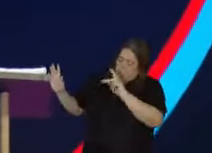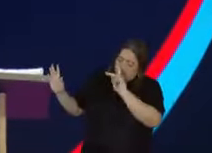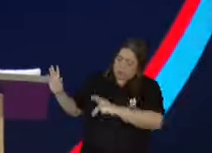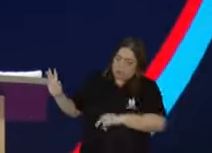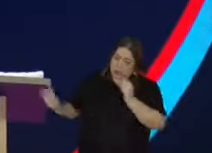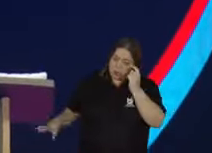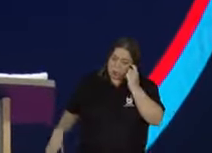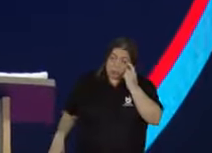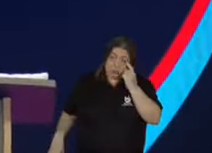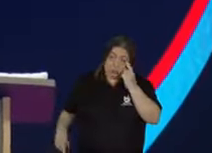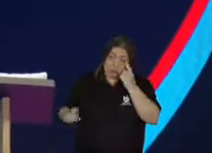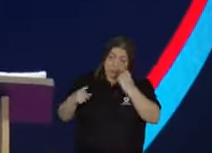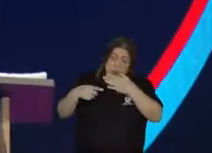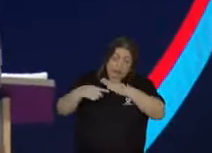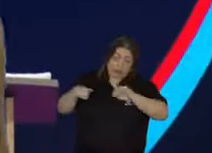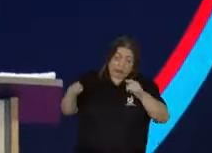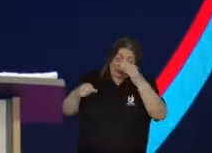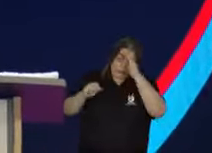Lo bendigo.